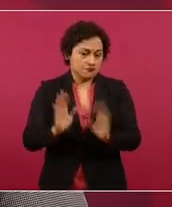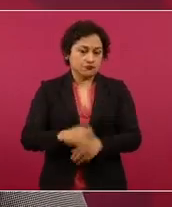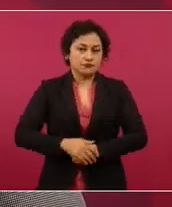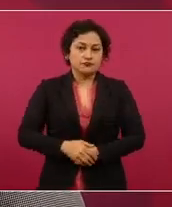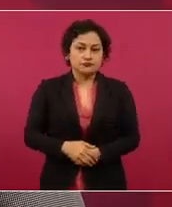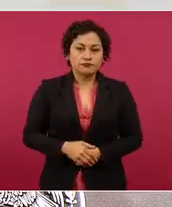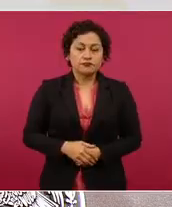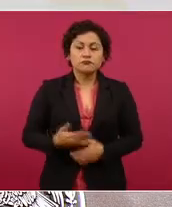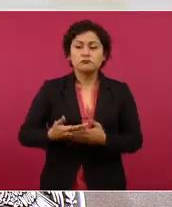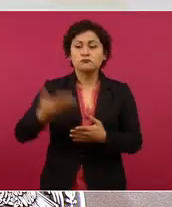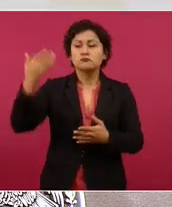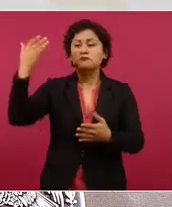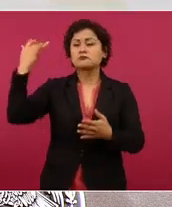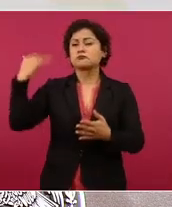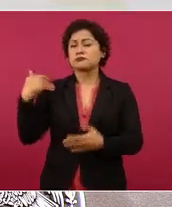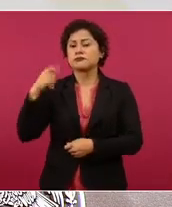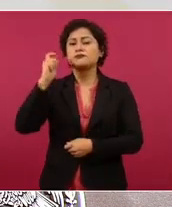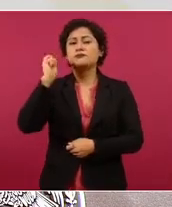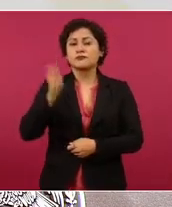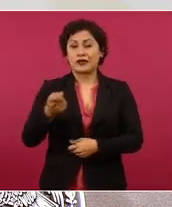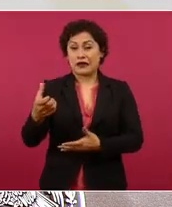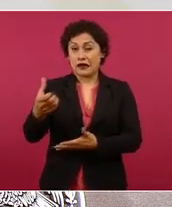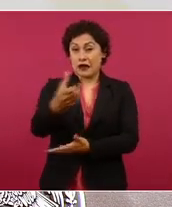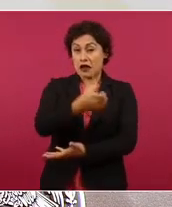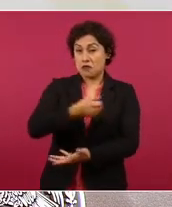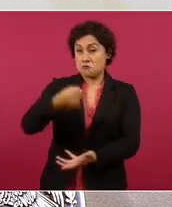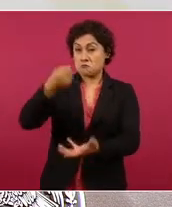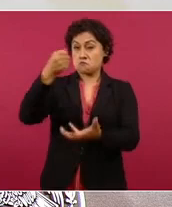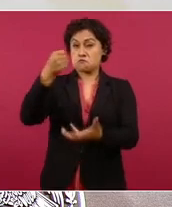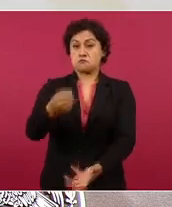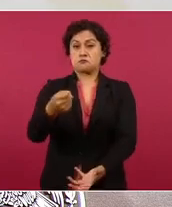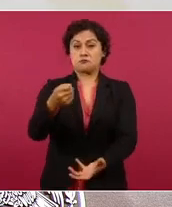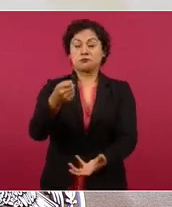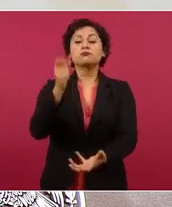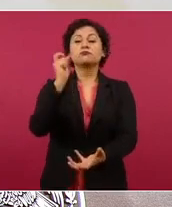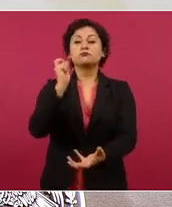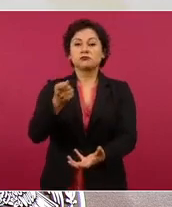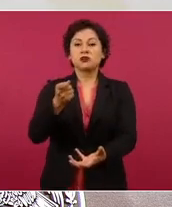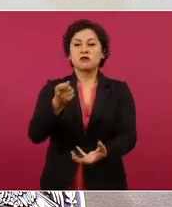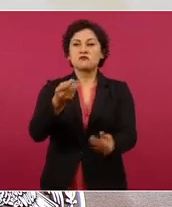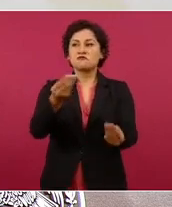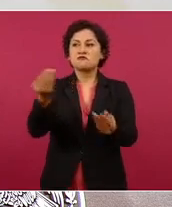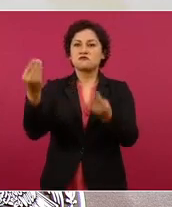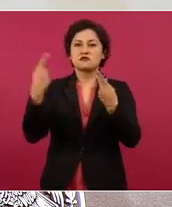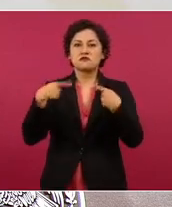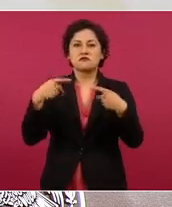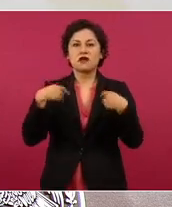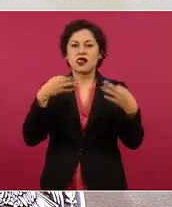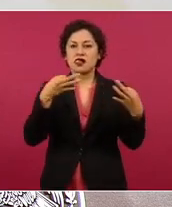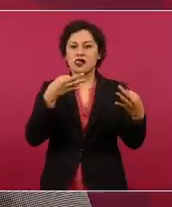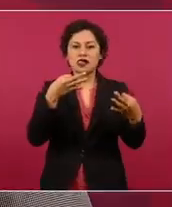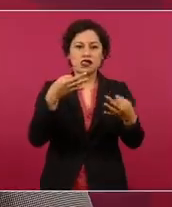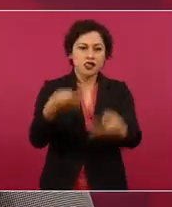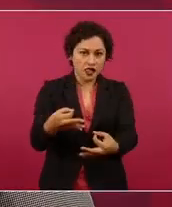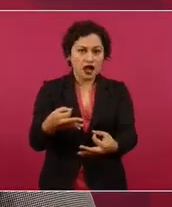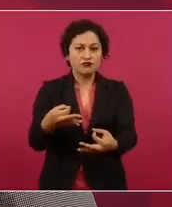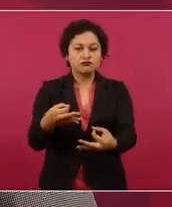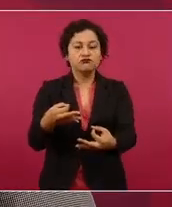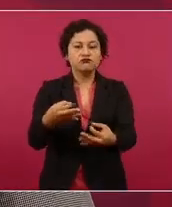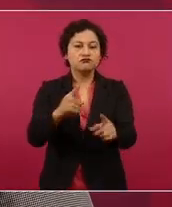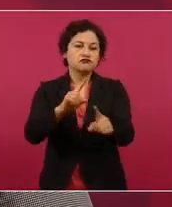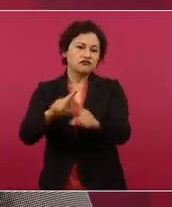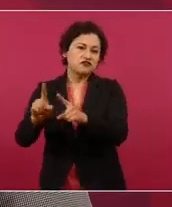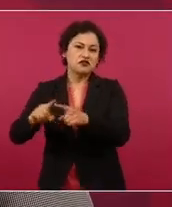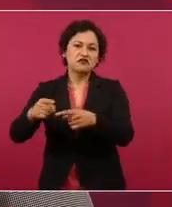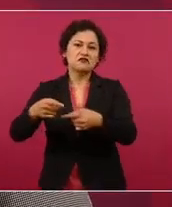Desde hace algún tiempo, este enorme botín ha traído a muchas personas con ambiciones desbordantes, promotores